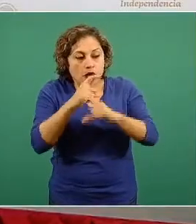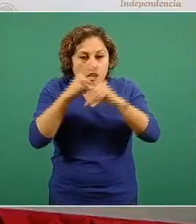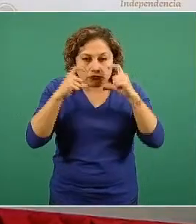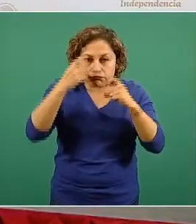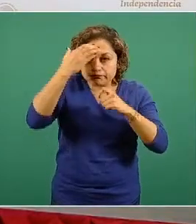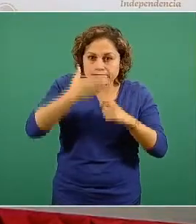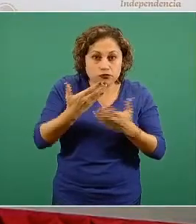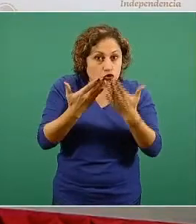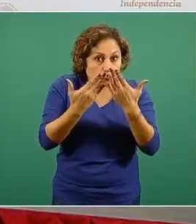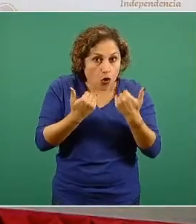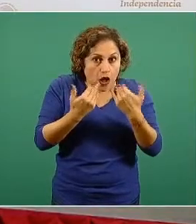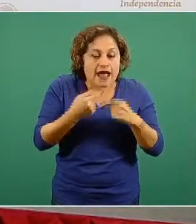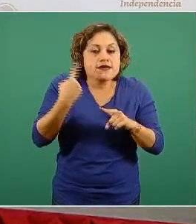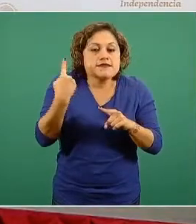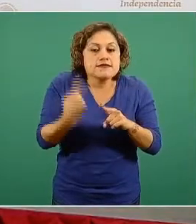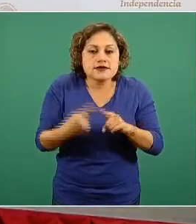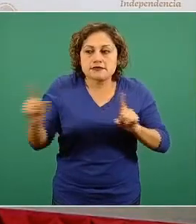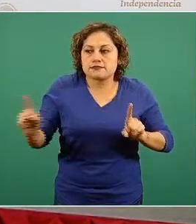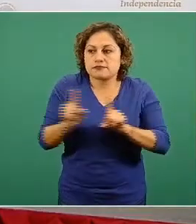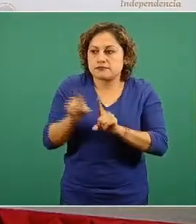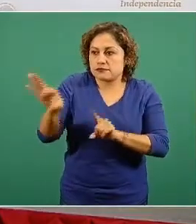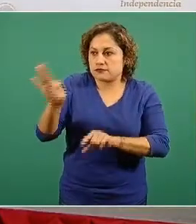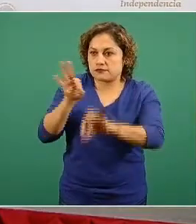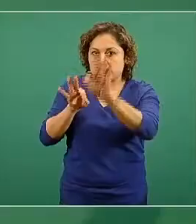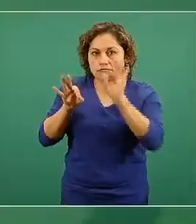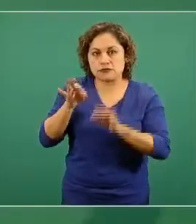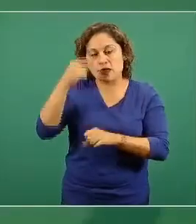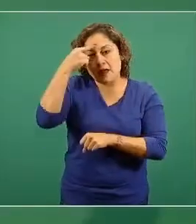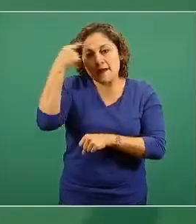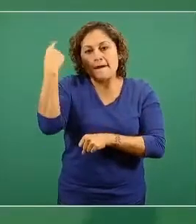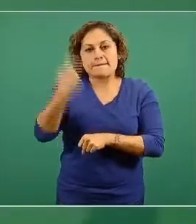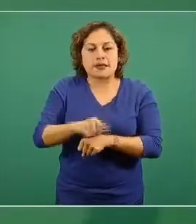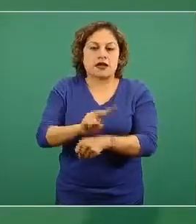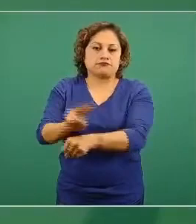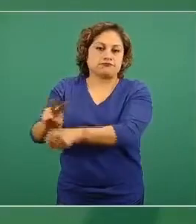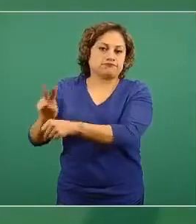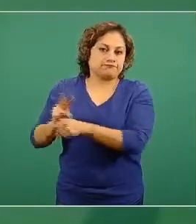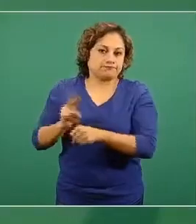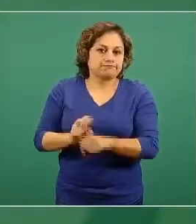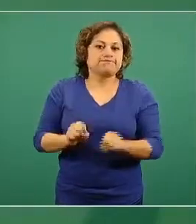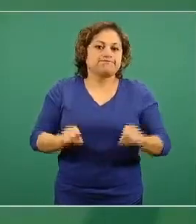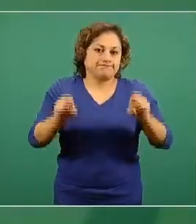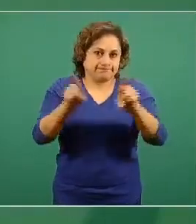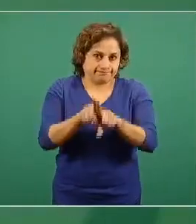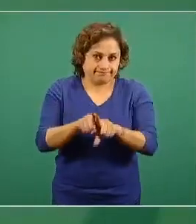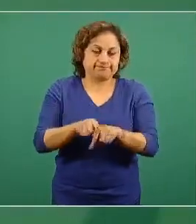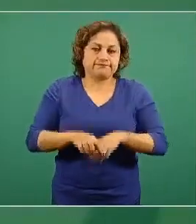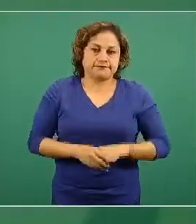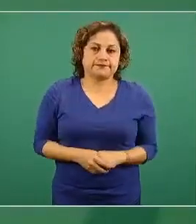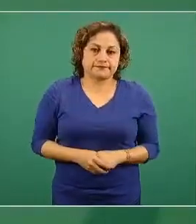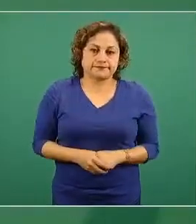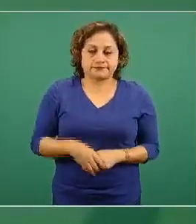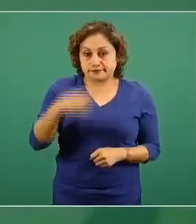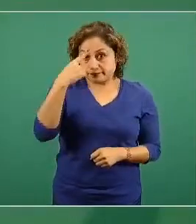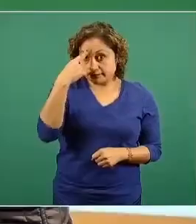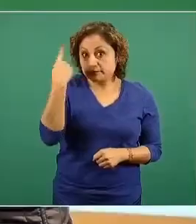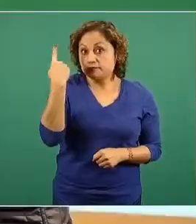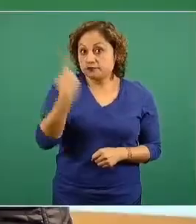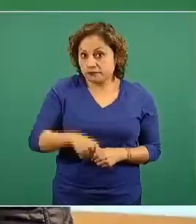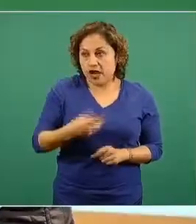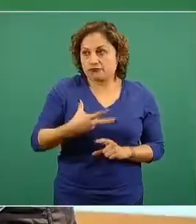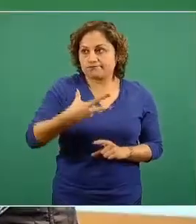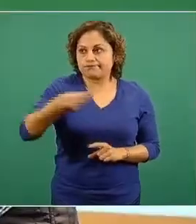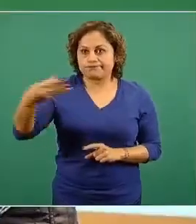la que están especificados en los niveles de bioseguridad correspondientes como para evitar un